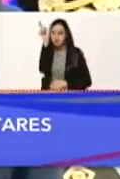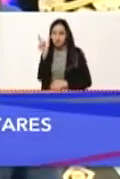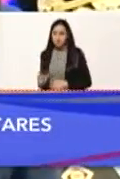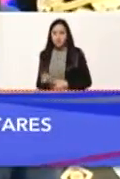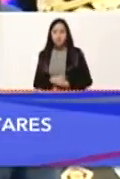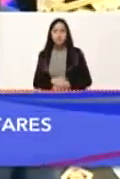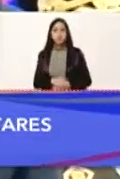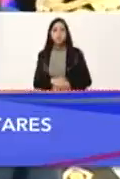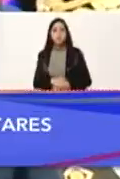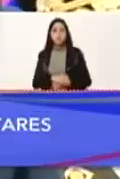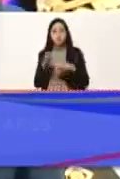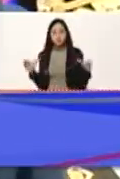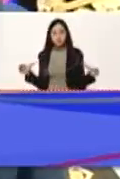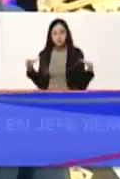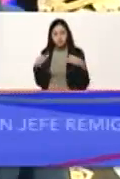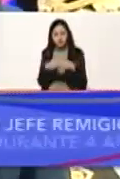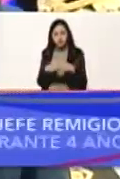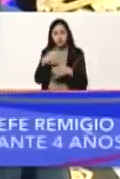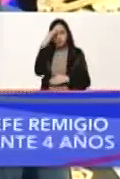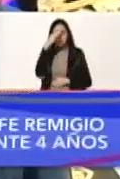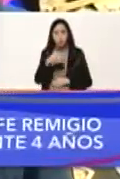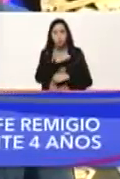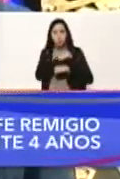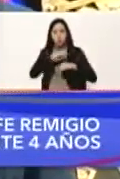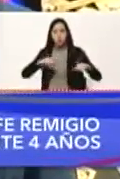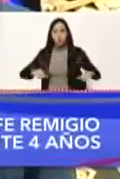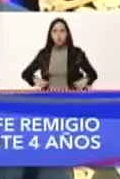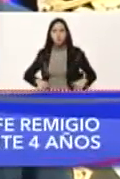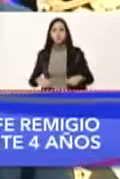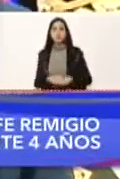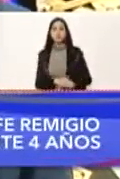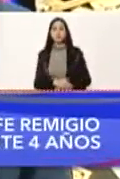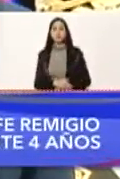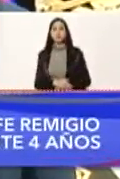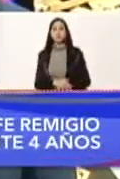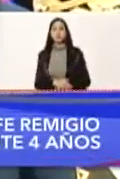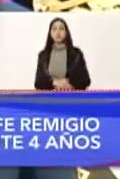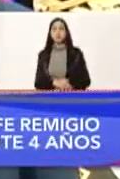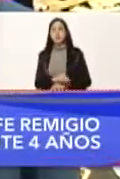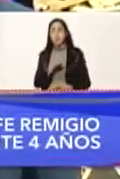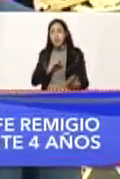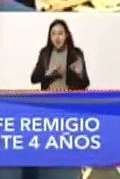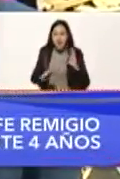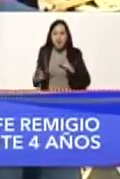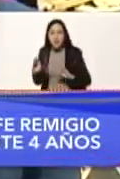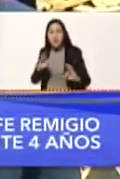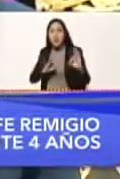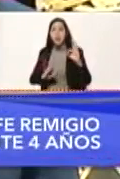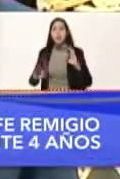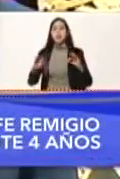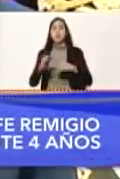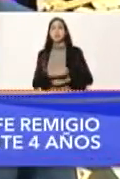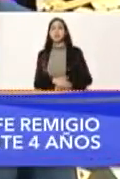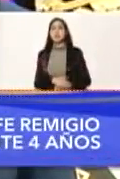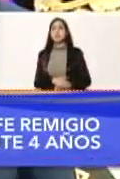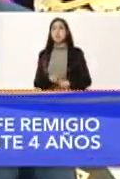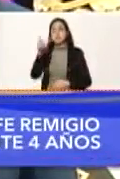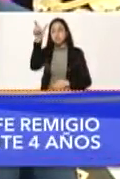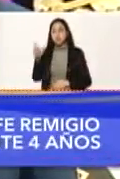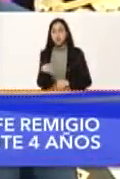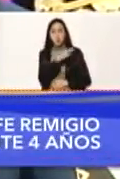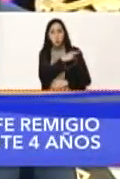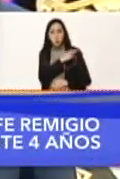del Comando Estratégico Operacional de nuestra Fuerza Armada Nacional Bolivariana al general en